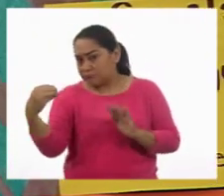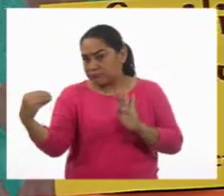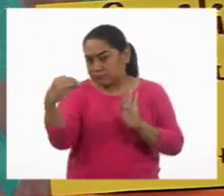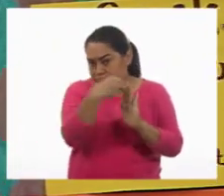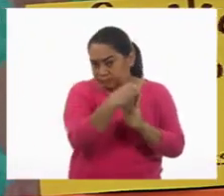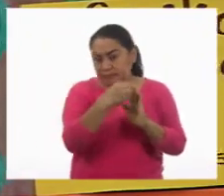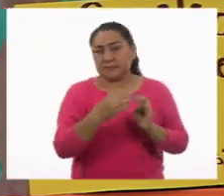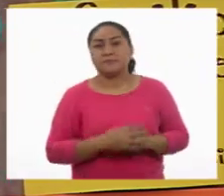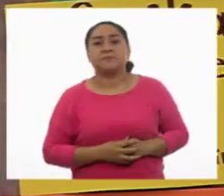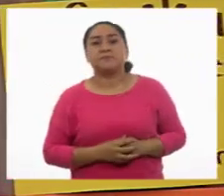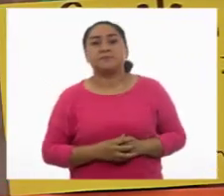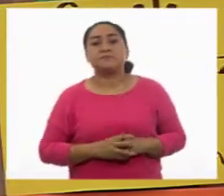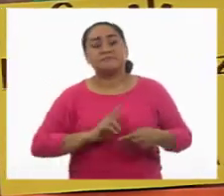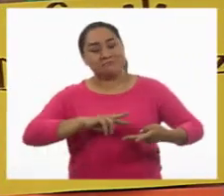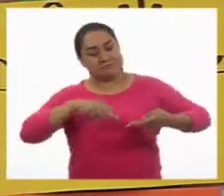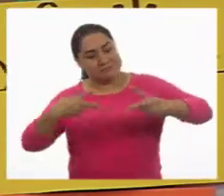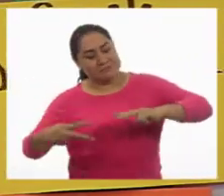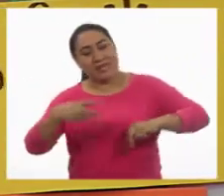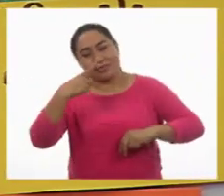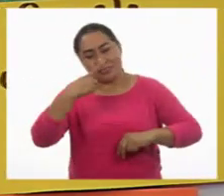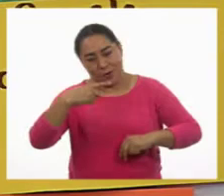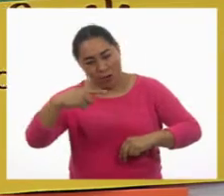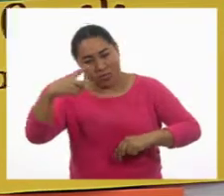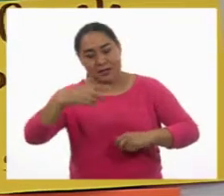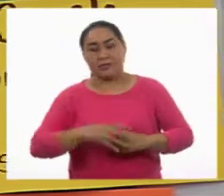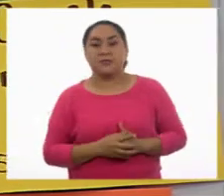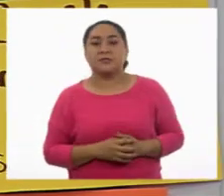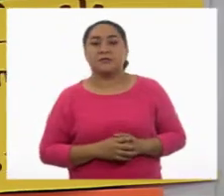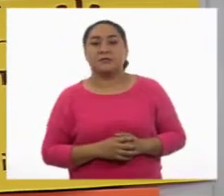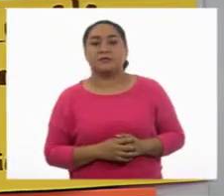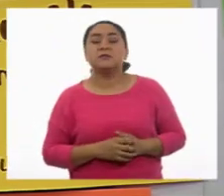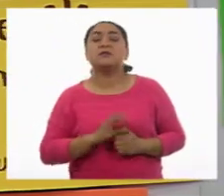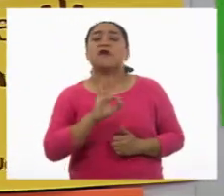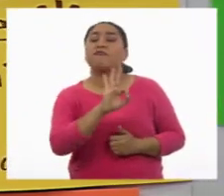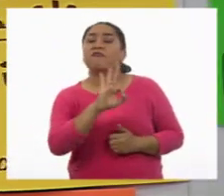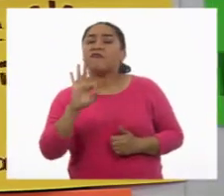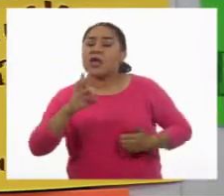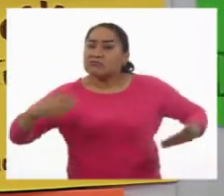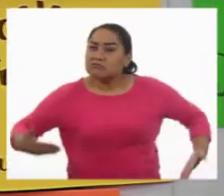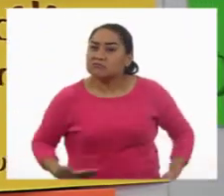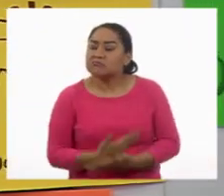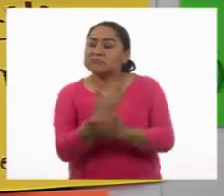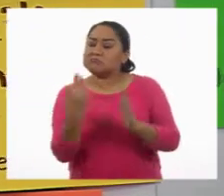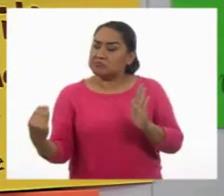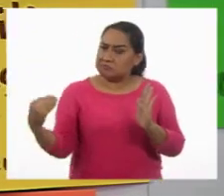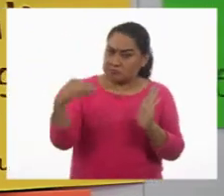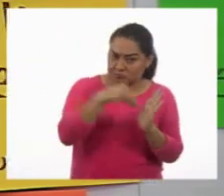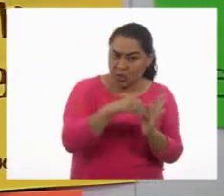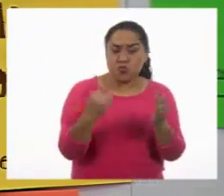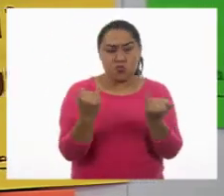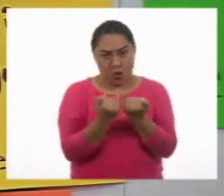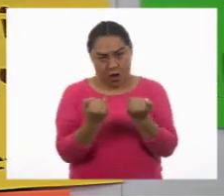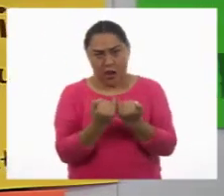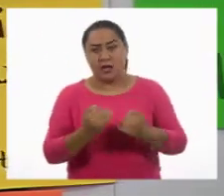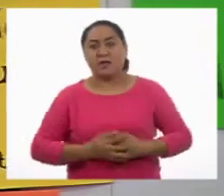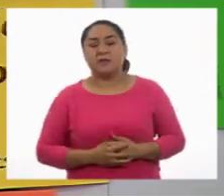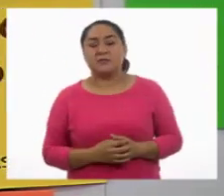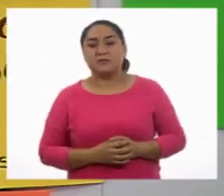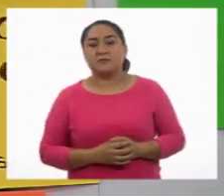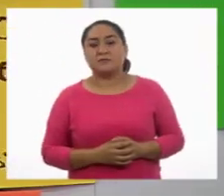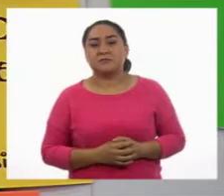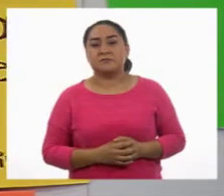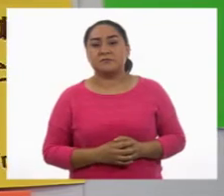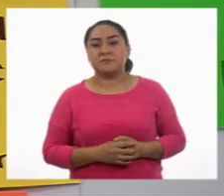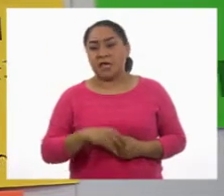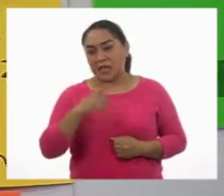toca Iyashka in Lakal, incluir la fecha de nacimiento y si fuera o de